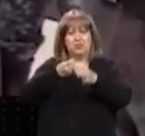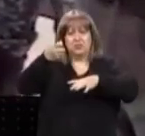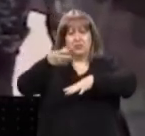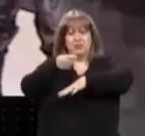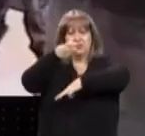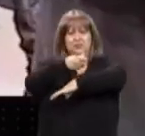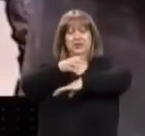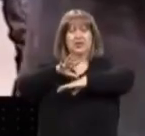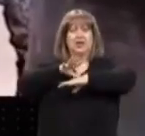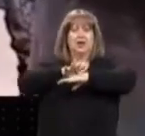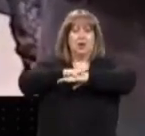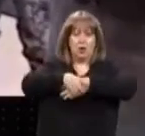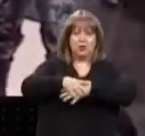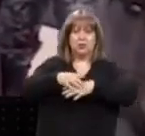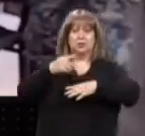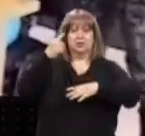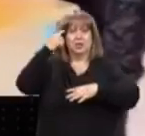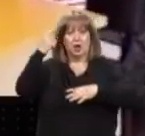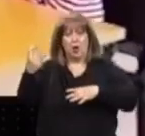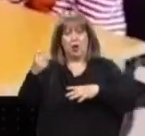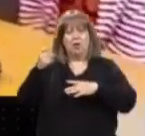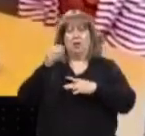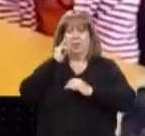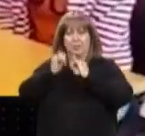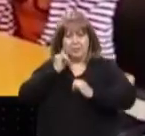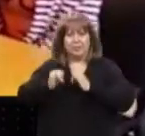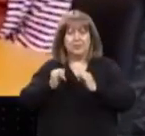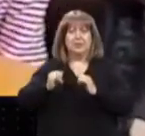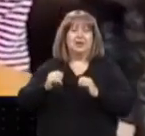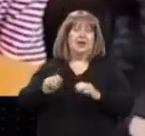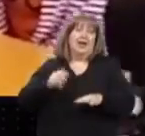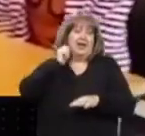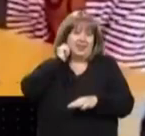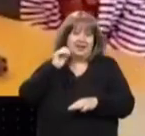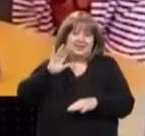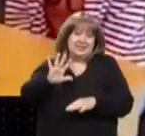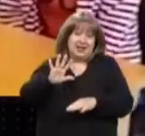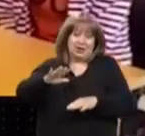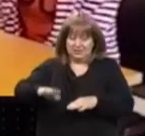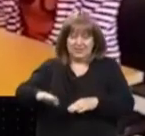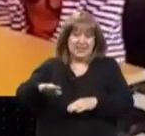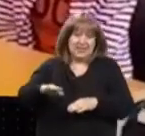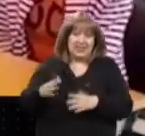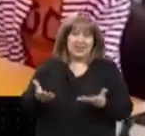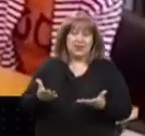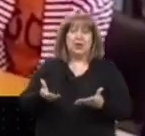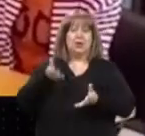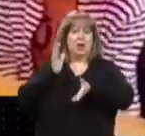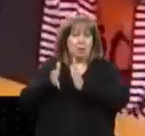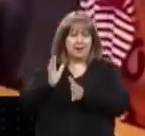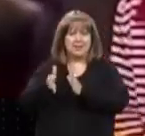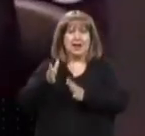Todo el maltrato físico, psicológico que ha recibido en su corta vida, tan solo 5 años